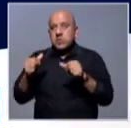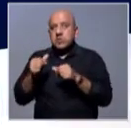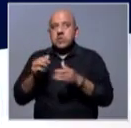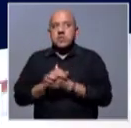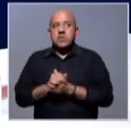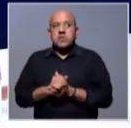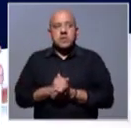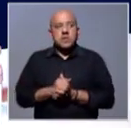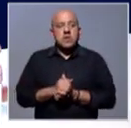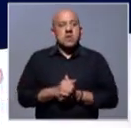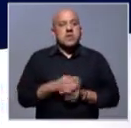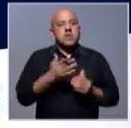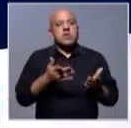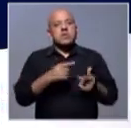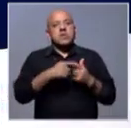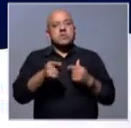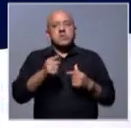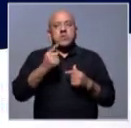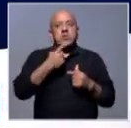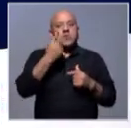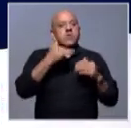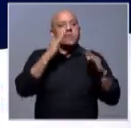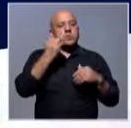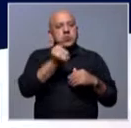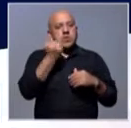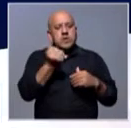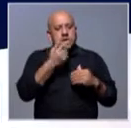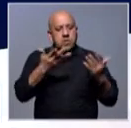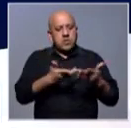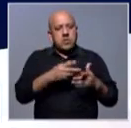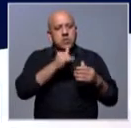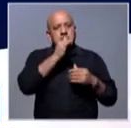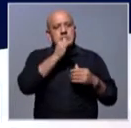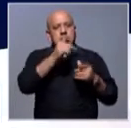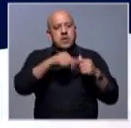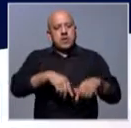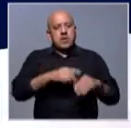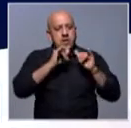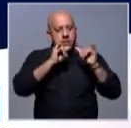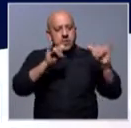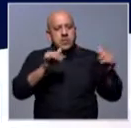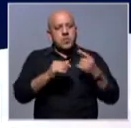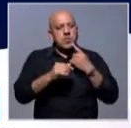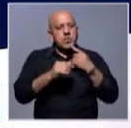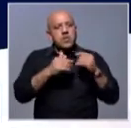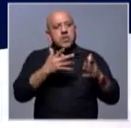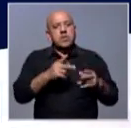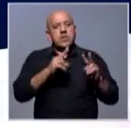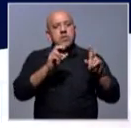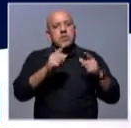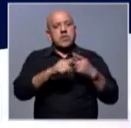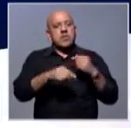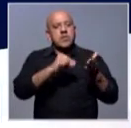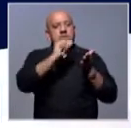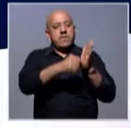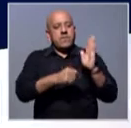en las últimas horas una de las noticias más importantes que ha habido hasta ahora en esta mini campaña electoral como la notas tiene que ver con la